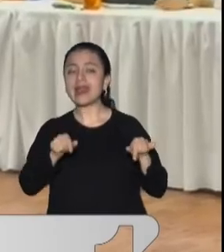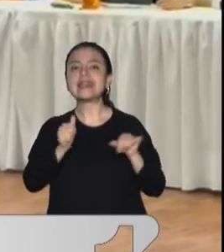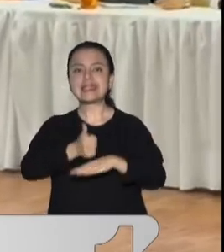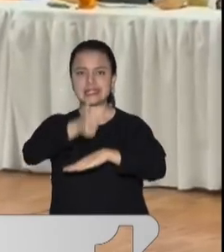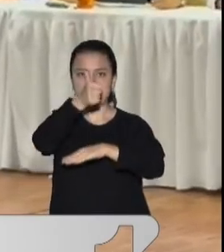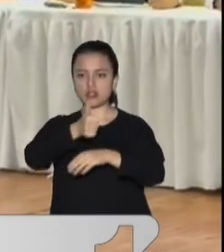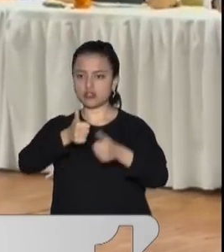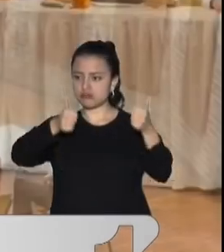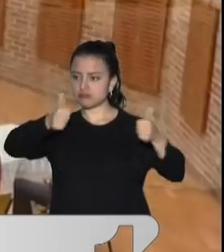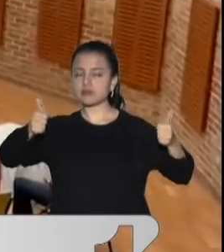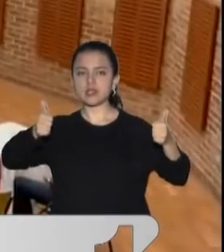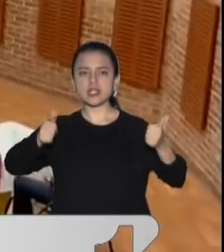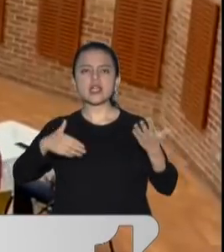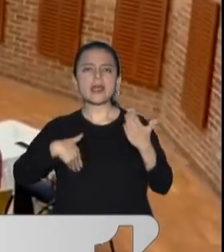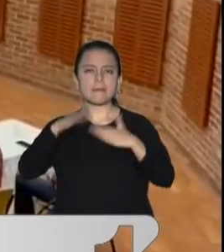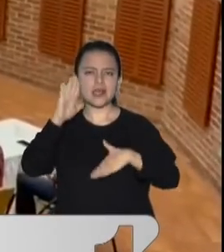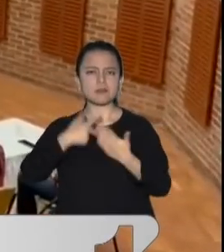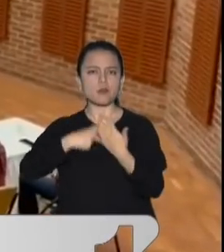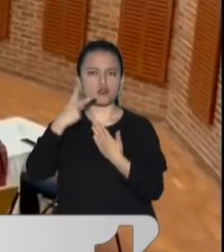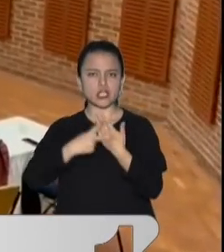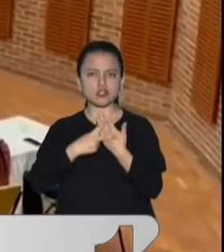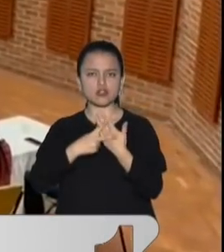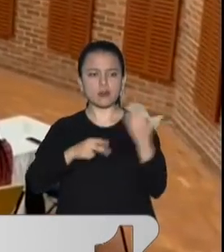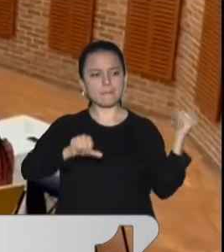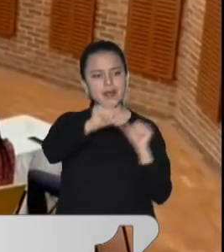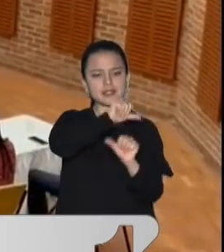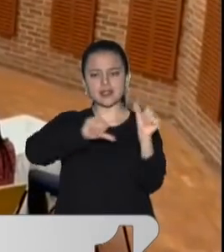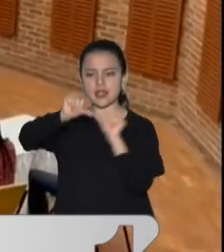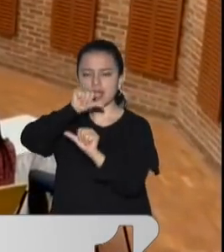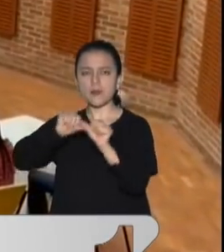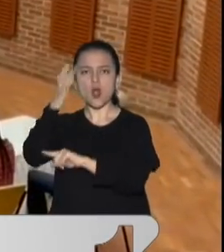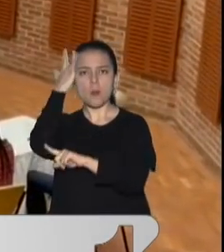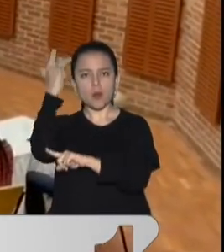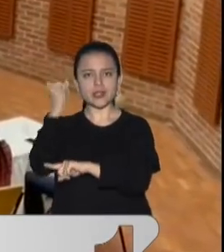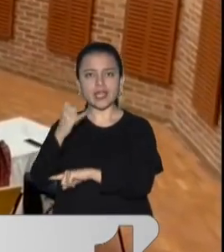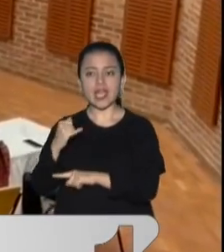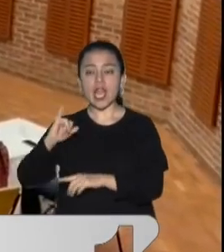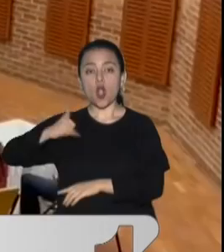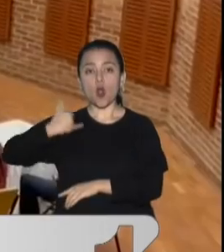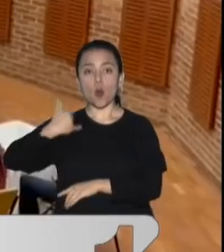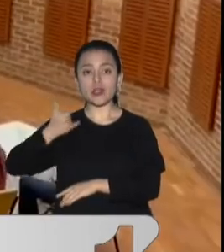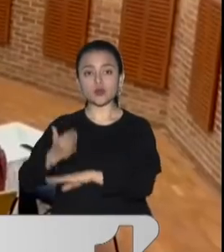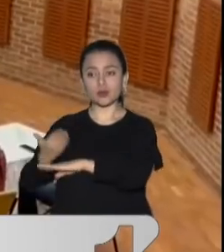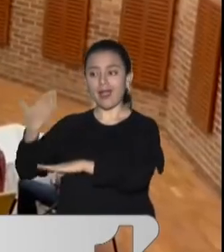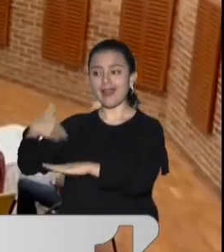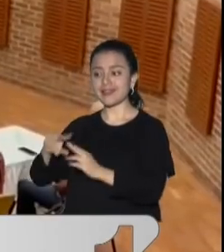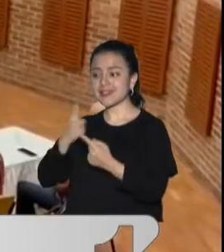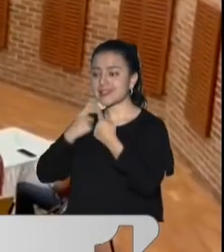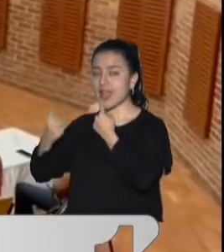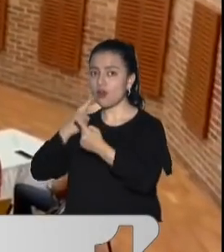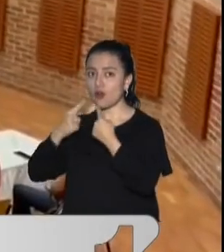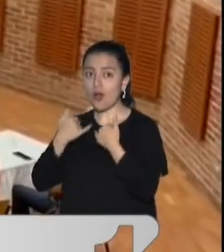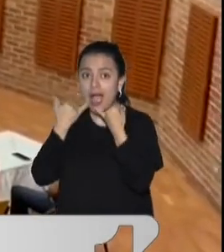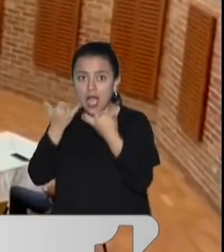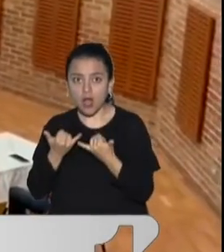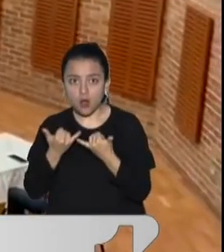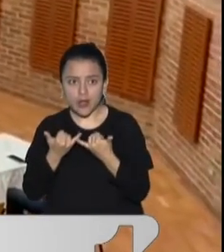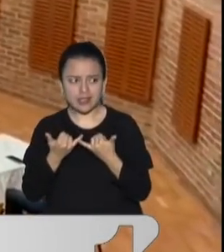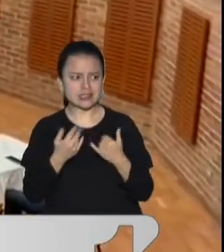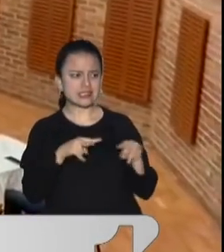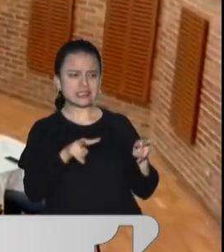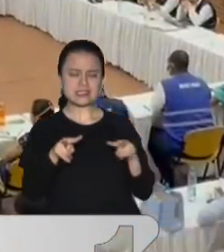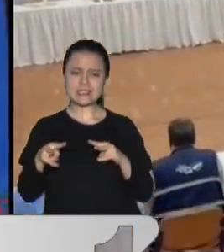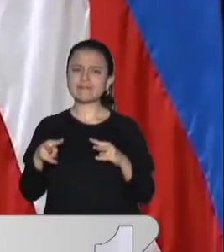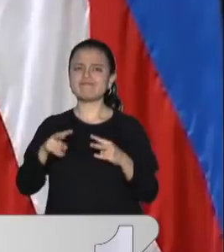para proyectos enfocados a la juventud. Luego de un consejo extraordinario de gobierno, el mandatario reiteró la disposición al diálogo.